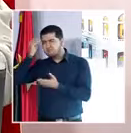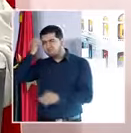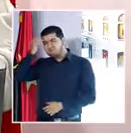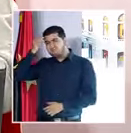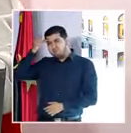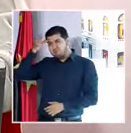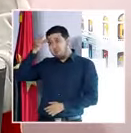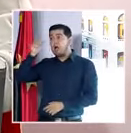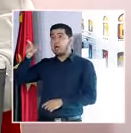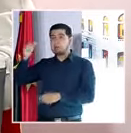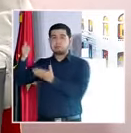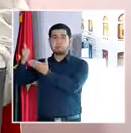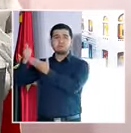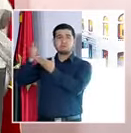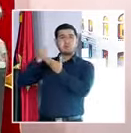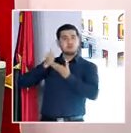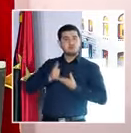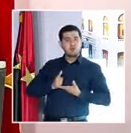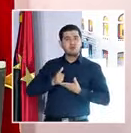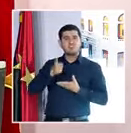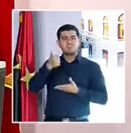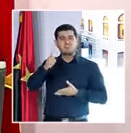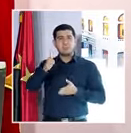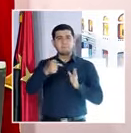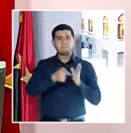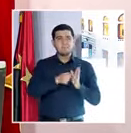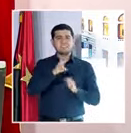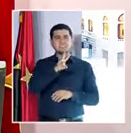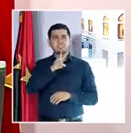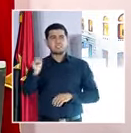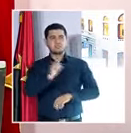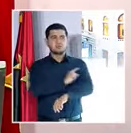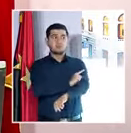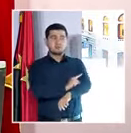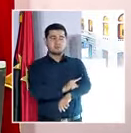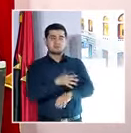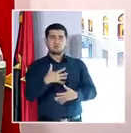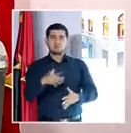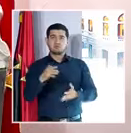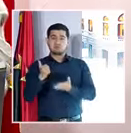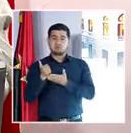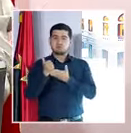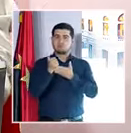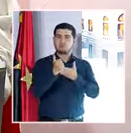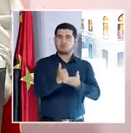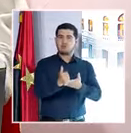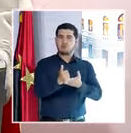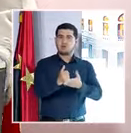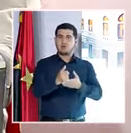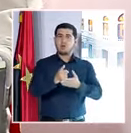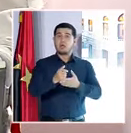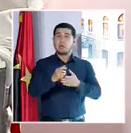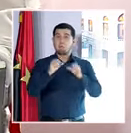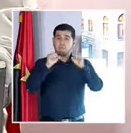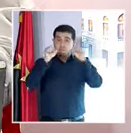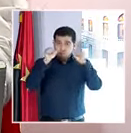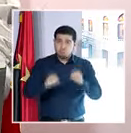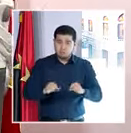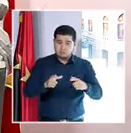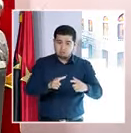inversión de más de 10.700 millones de pesos, que permitirá más de 10.000 hectáreas